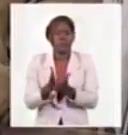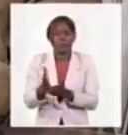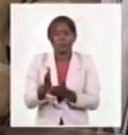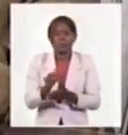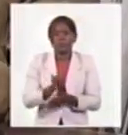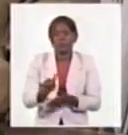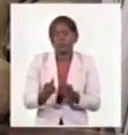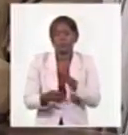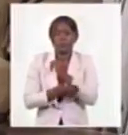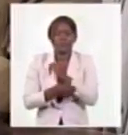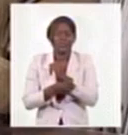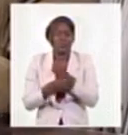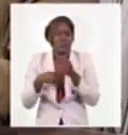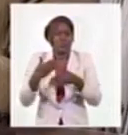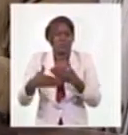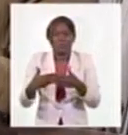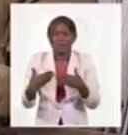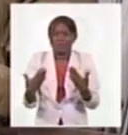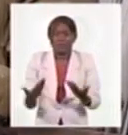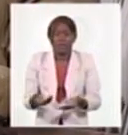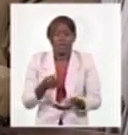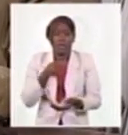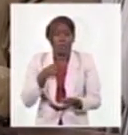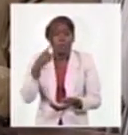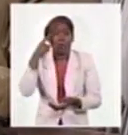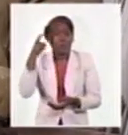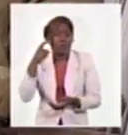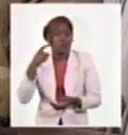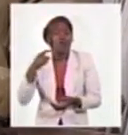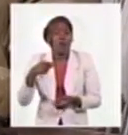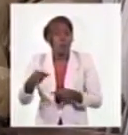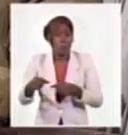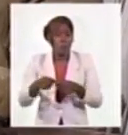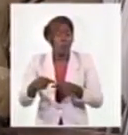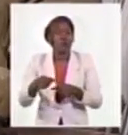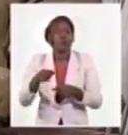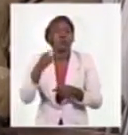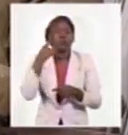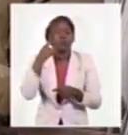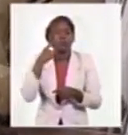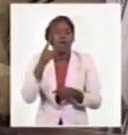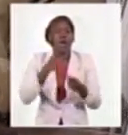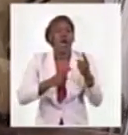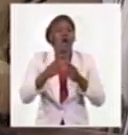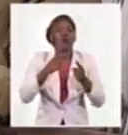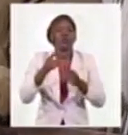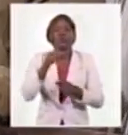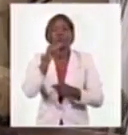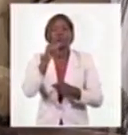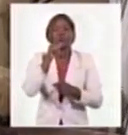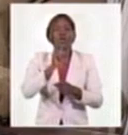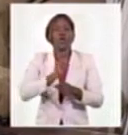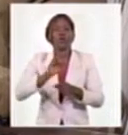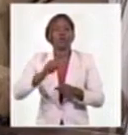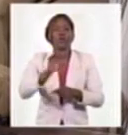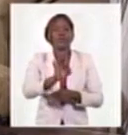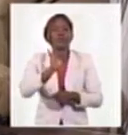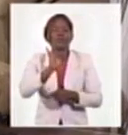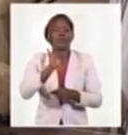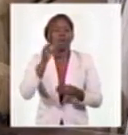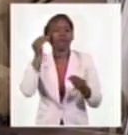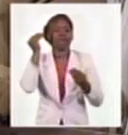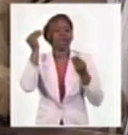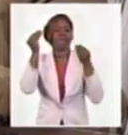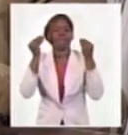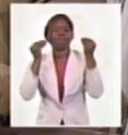hecho, se pretendió nominarlo para una de las responsabilidades ahora en la arena legislativa, pero eso que señalaste ahora es muy importante.